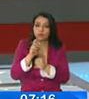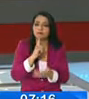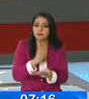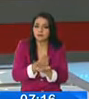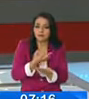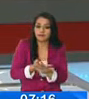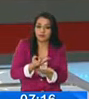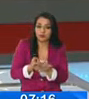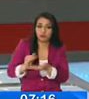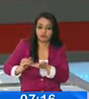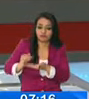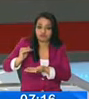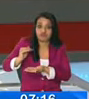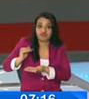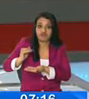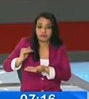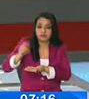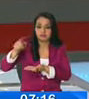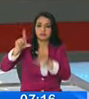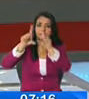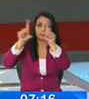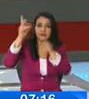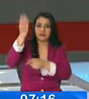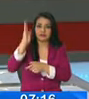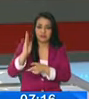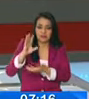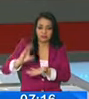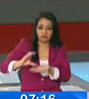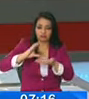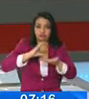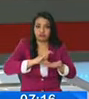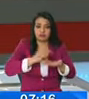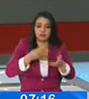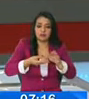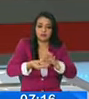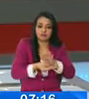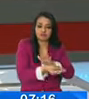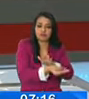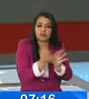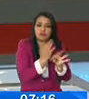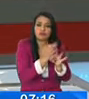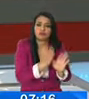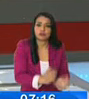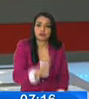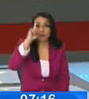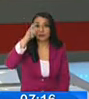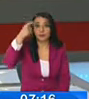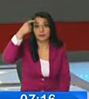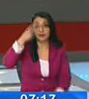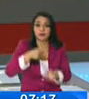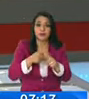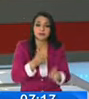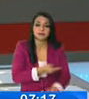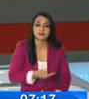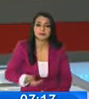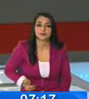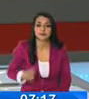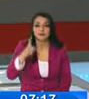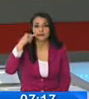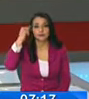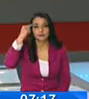en exceso los montos de la constructora Odebrecht, además de dar gratificaciones a un funcionario del gobierno del expresidente Rafael